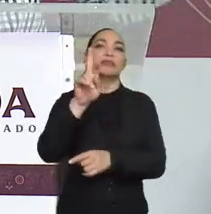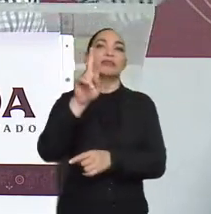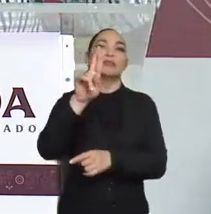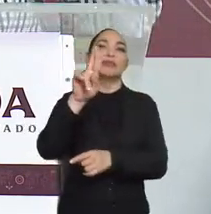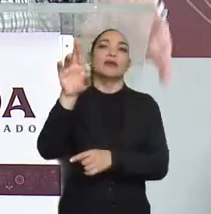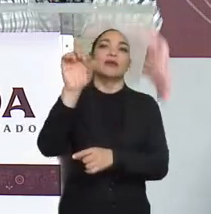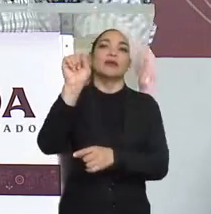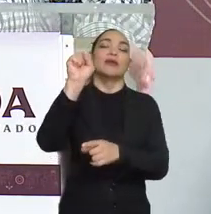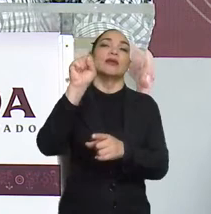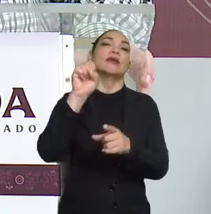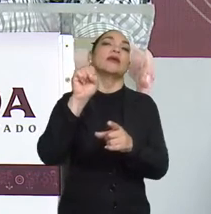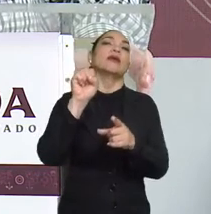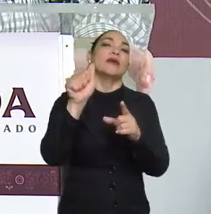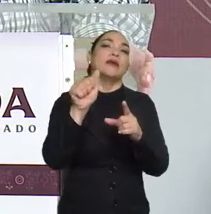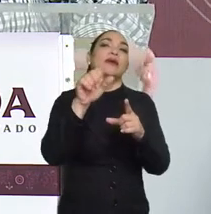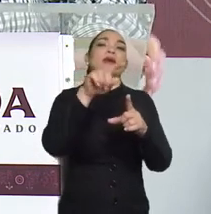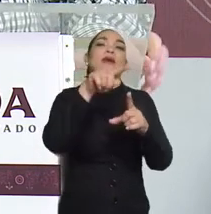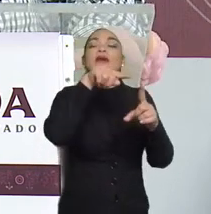cuidado que las mujeres